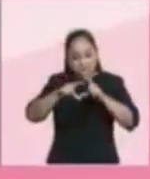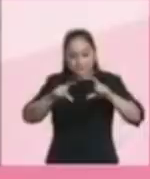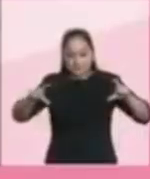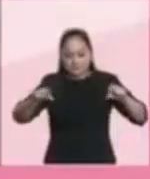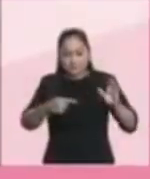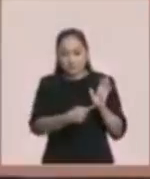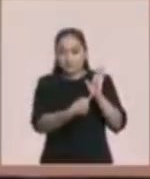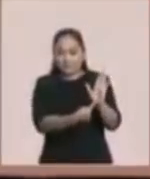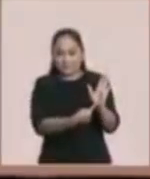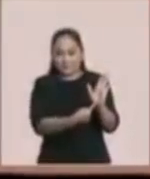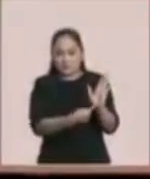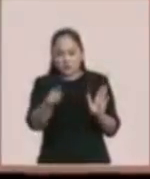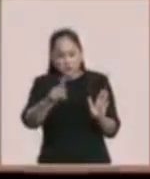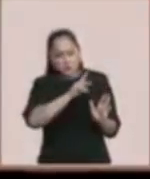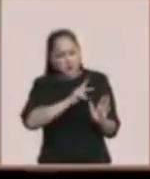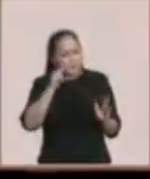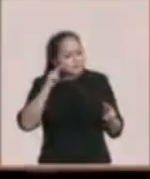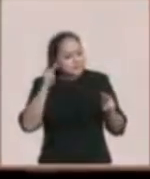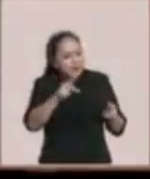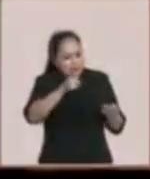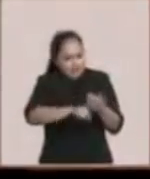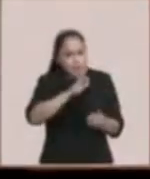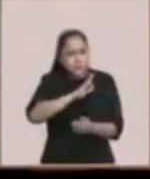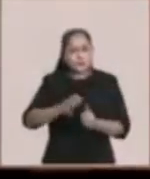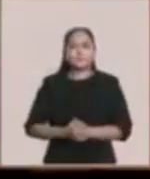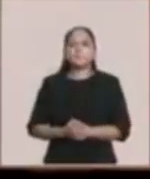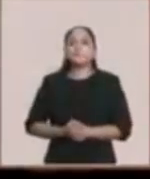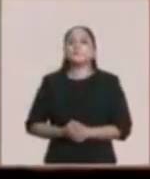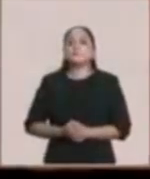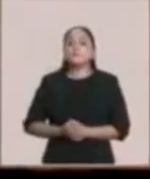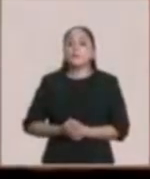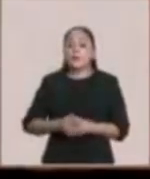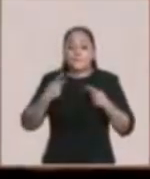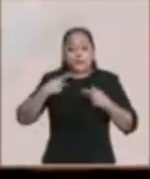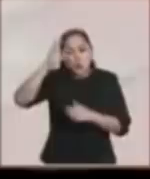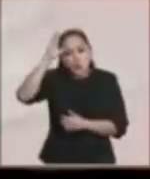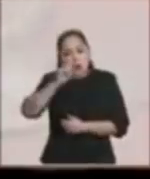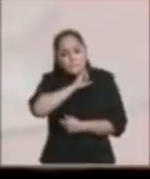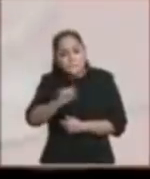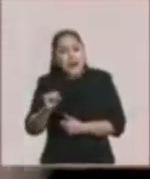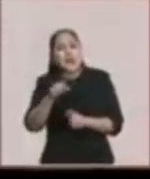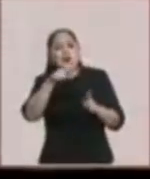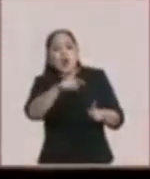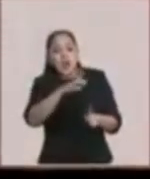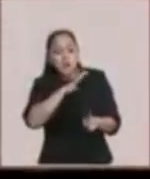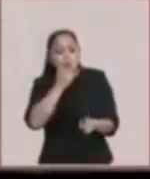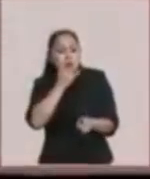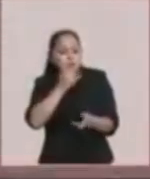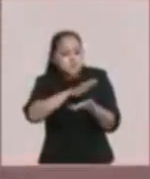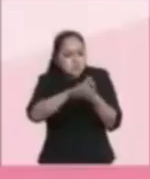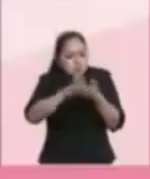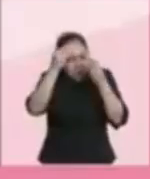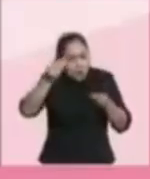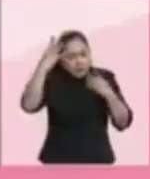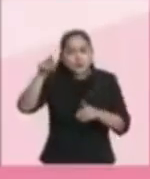lo que él va a decir. ¿Amnistía, perdonar a los criminales, sí o no? Responde sin rodeos.